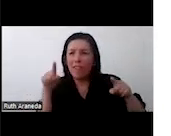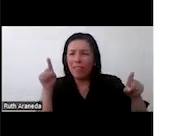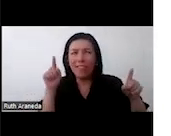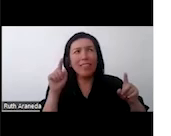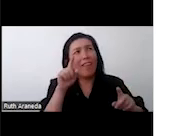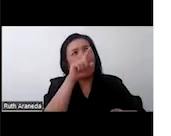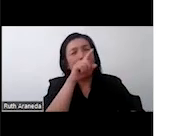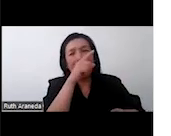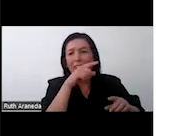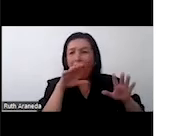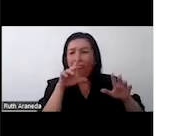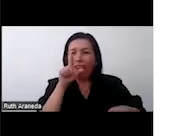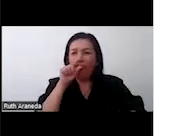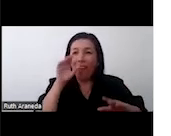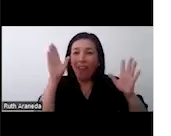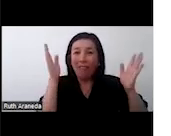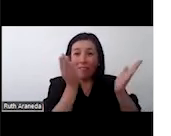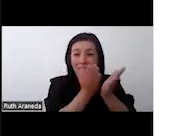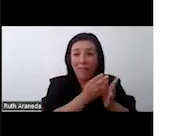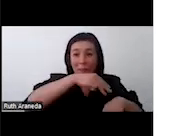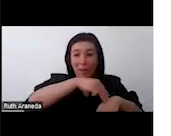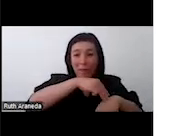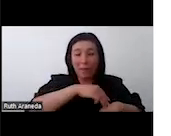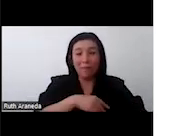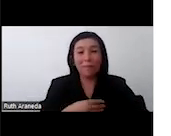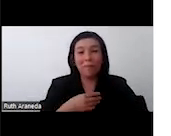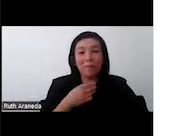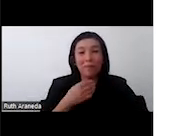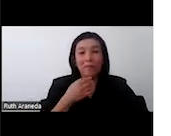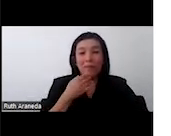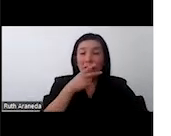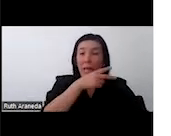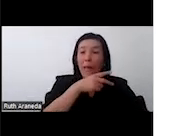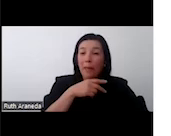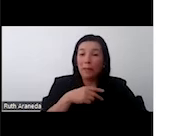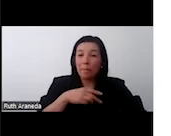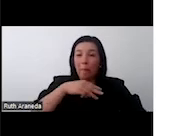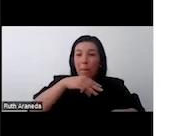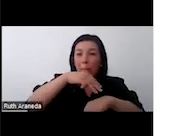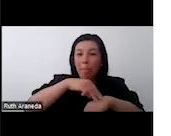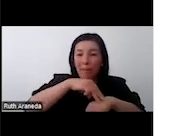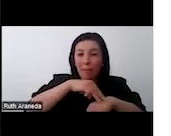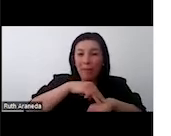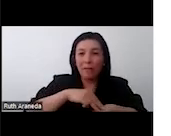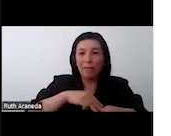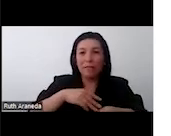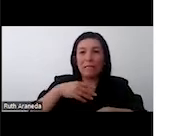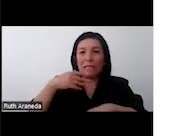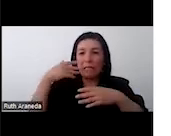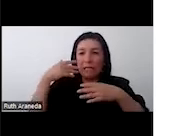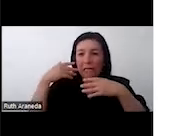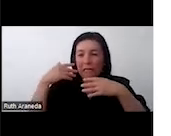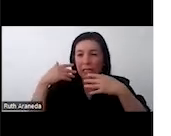valle. Por otro lado, también existían, digamos, ya el trabajo del Valle del Marga Marga ya venía con distintos